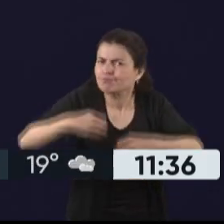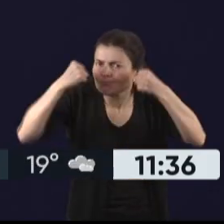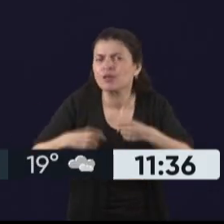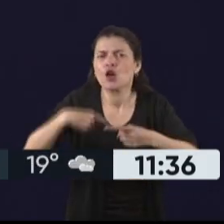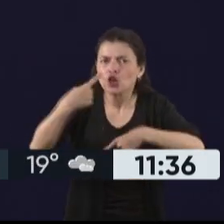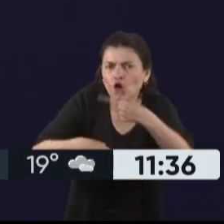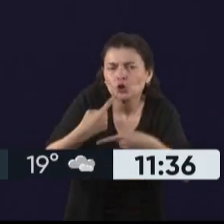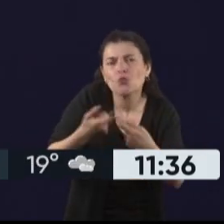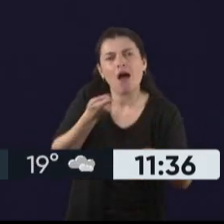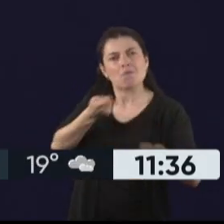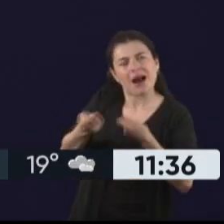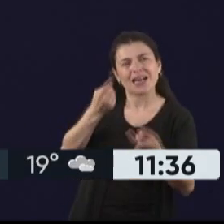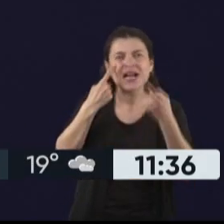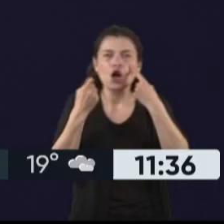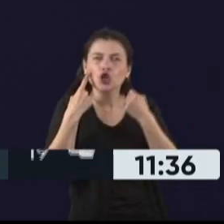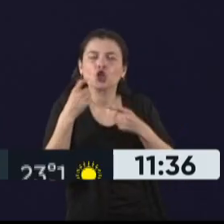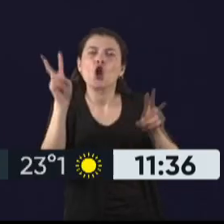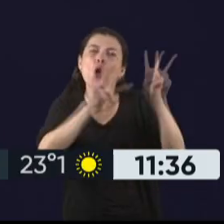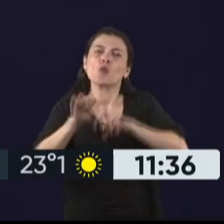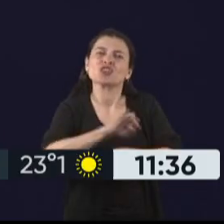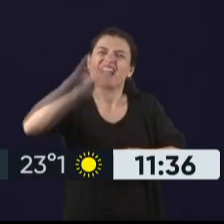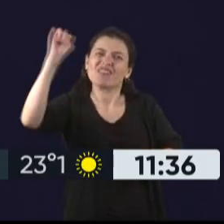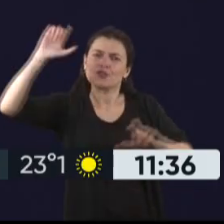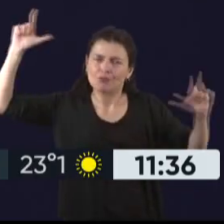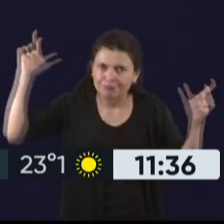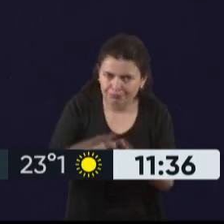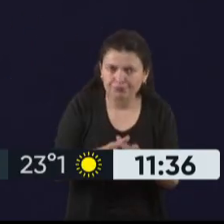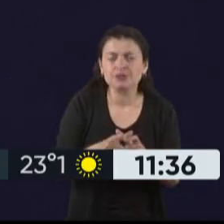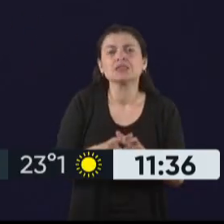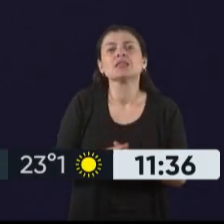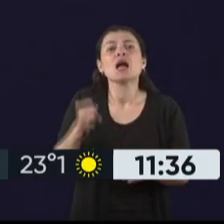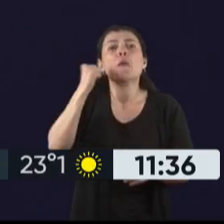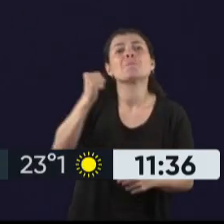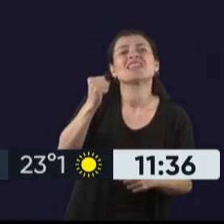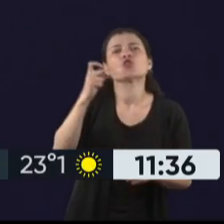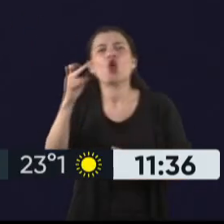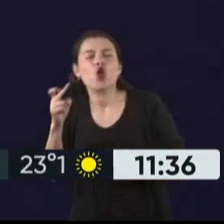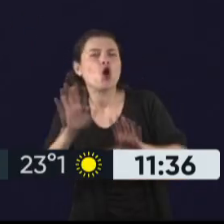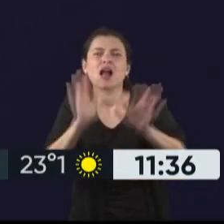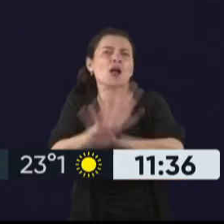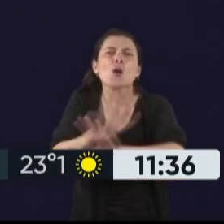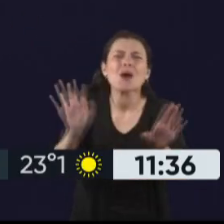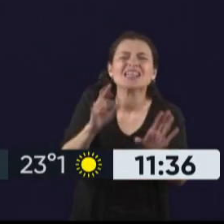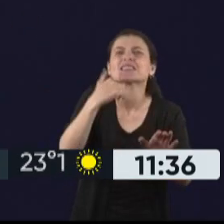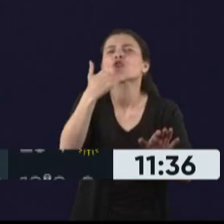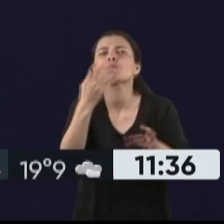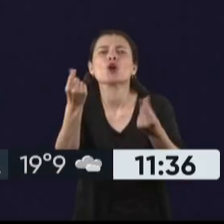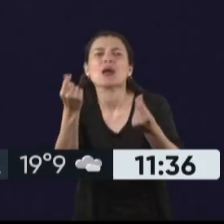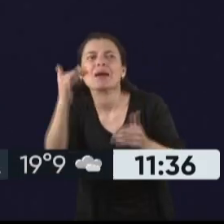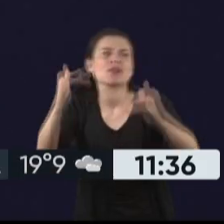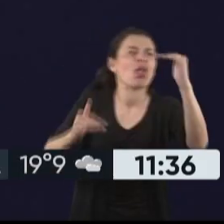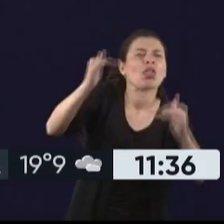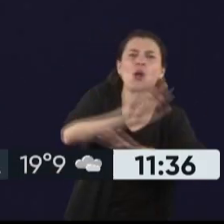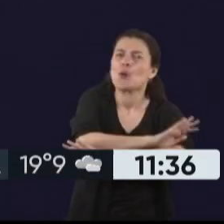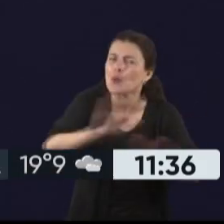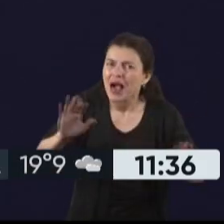inflación o tendiendo a inflación cero, con una moneda que nos dejemos de preocupar si se devalúa o no se devalúa,